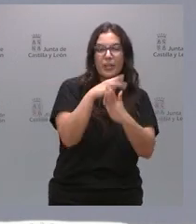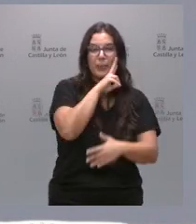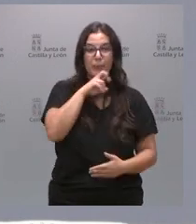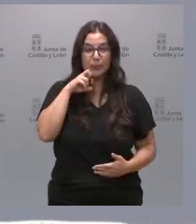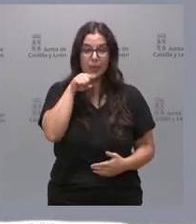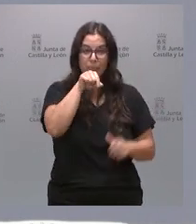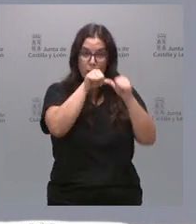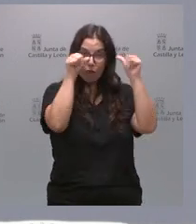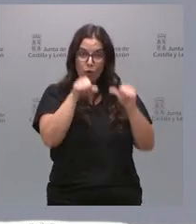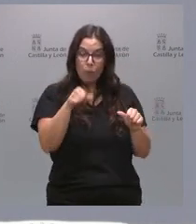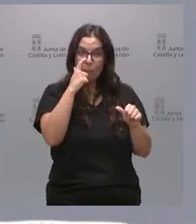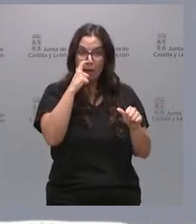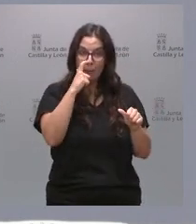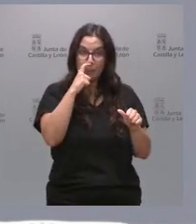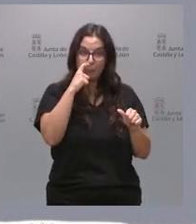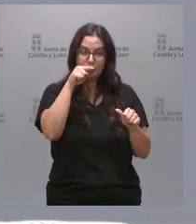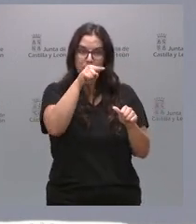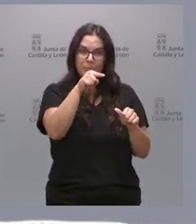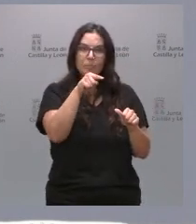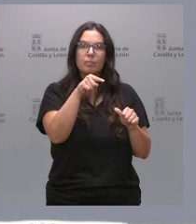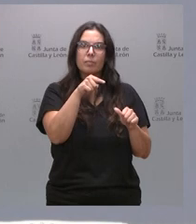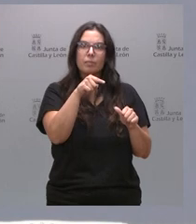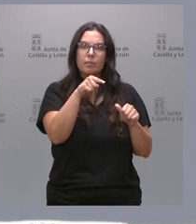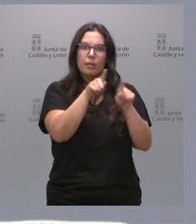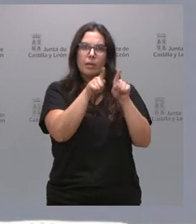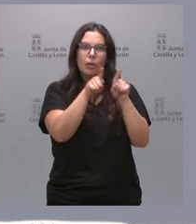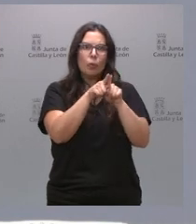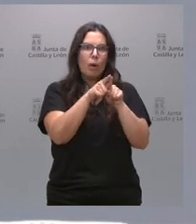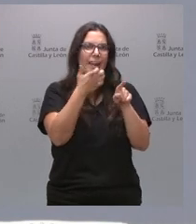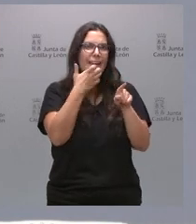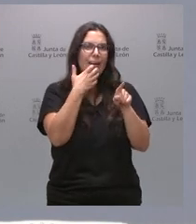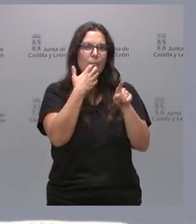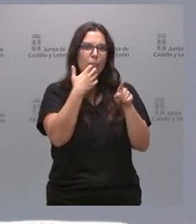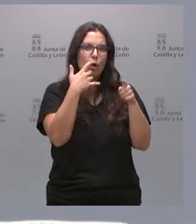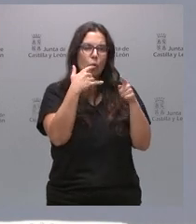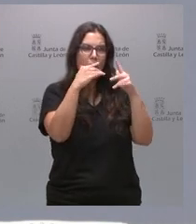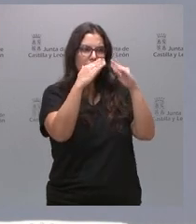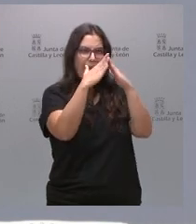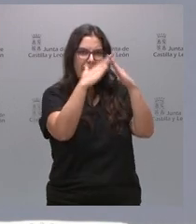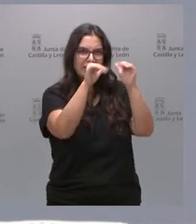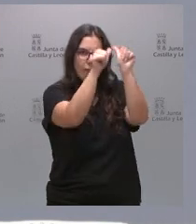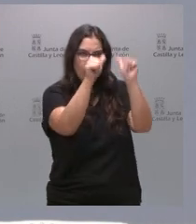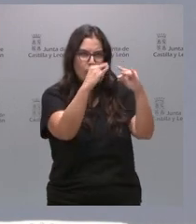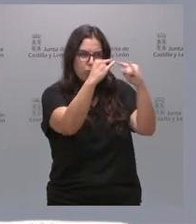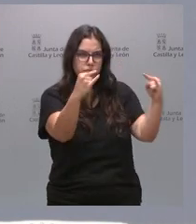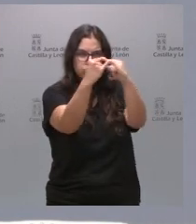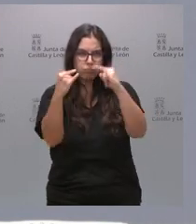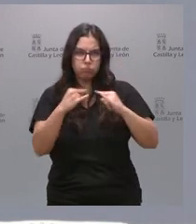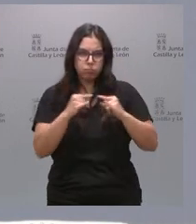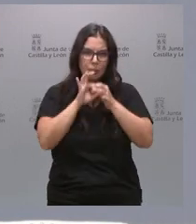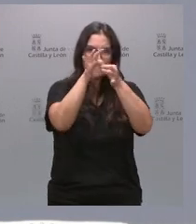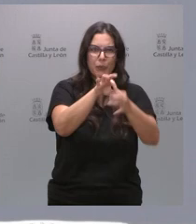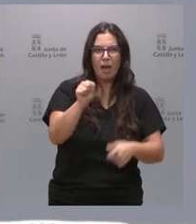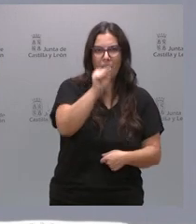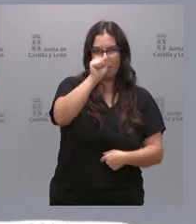colmenares o colmenares forman una singular ejemplo de arquitectura Popular ligada a la explotación apícola